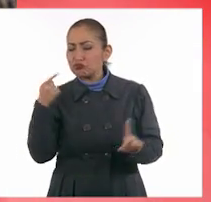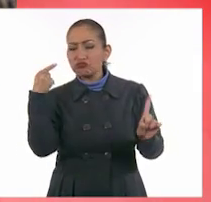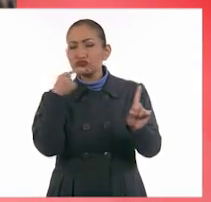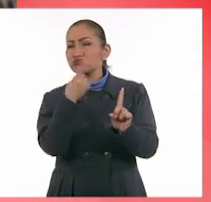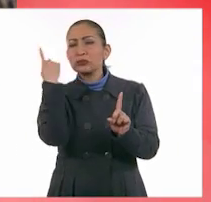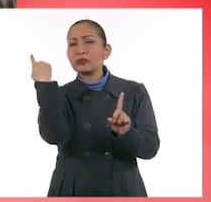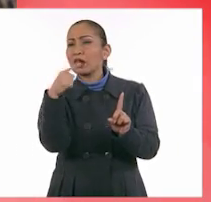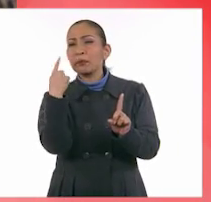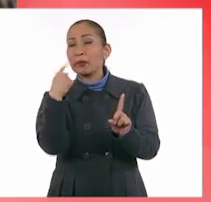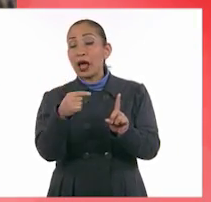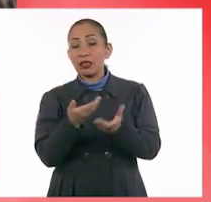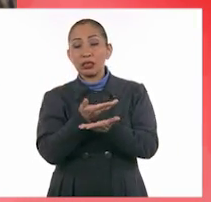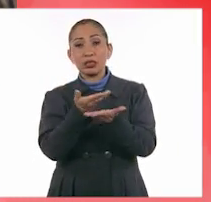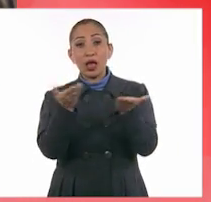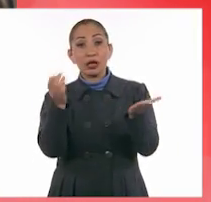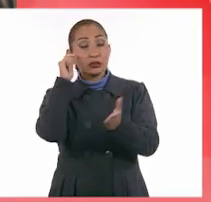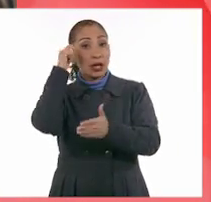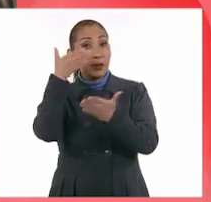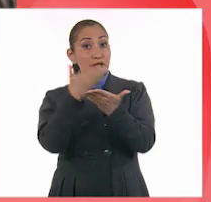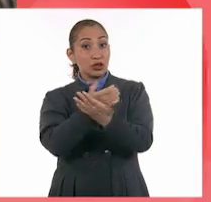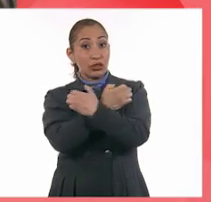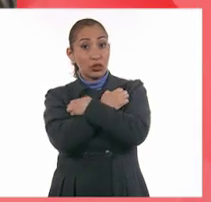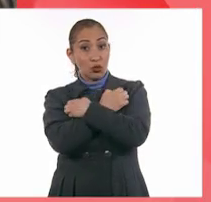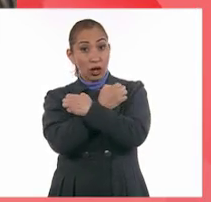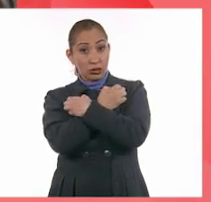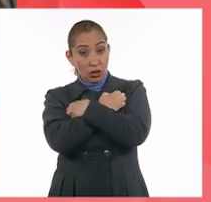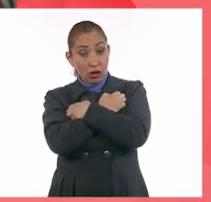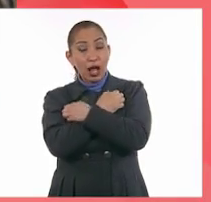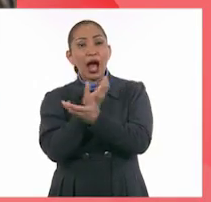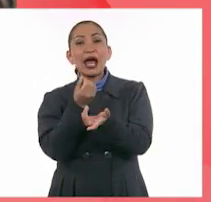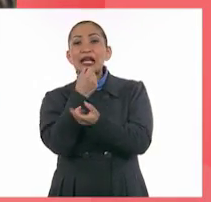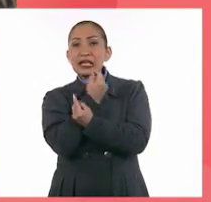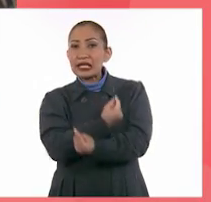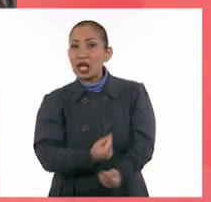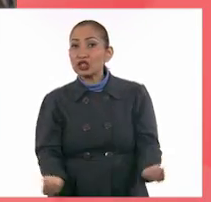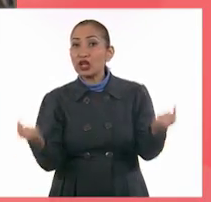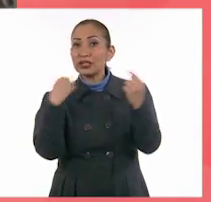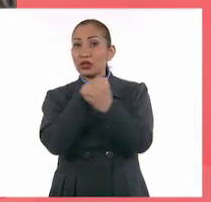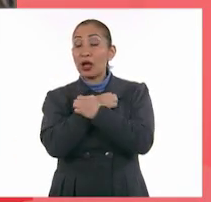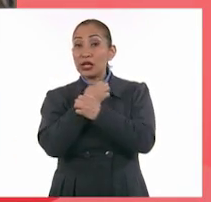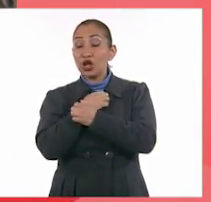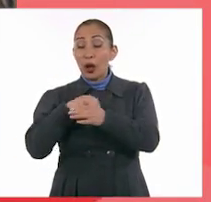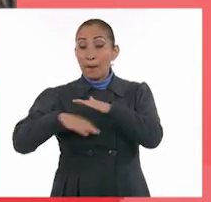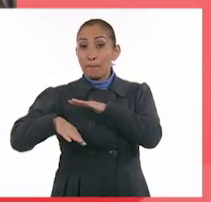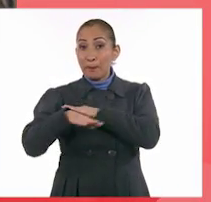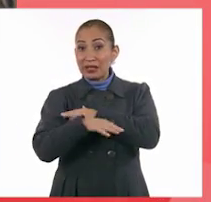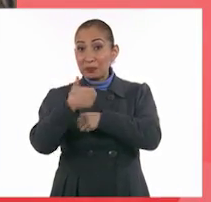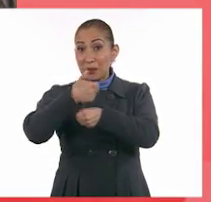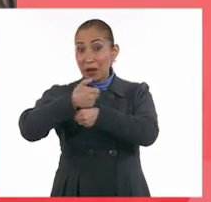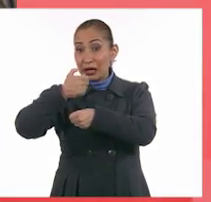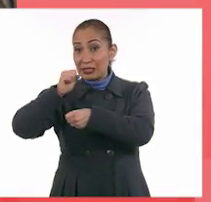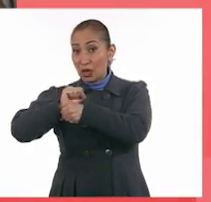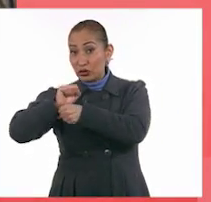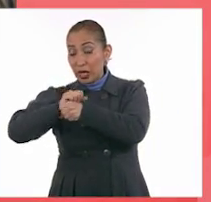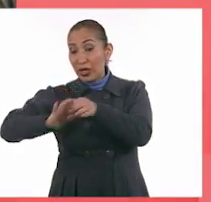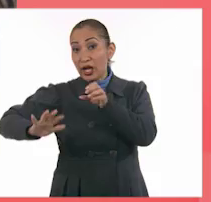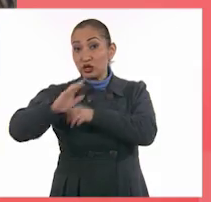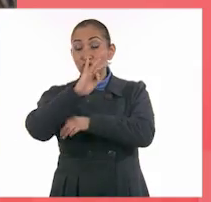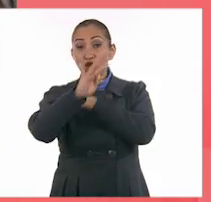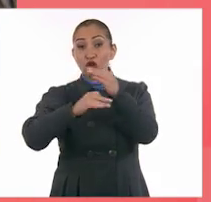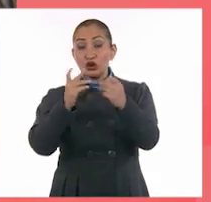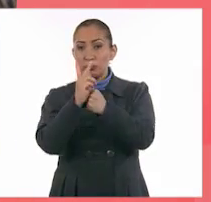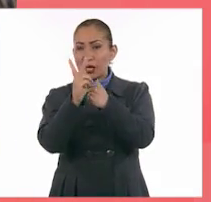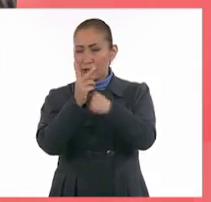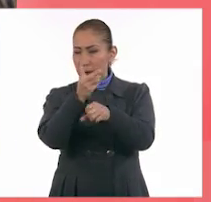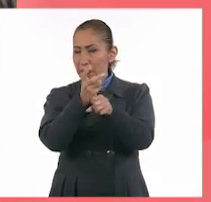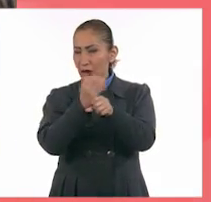objetivo principal es brindar servicios educativos a niños de educación básica de todas las nacionalidades.